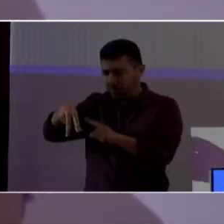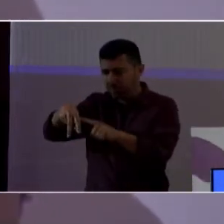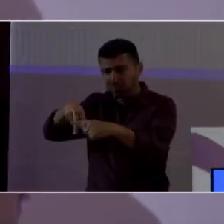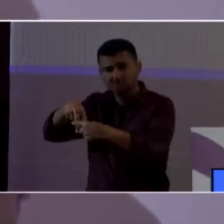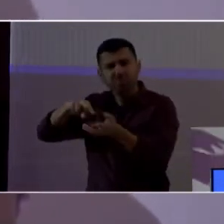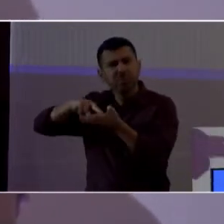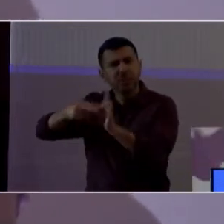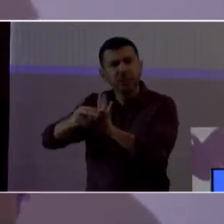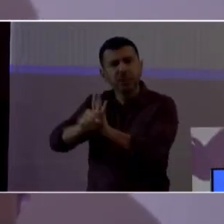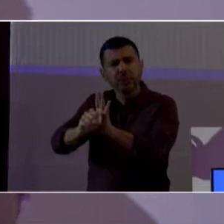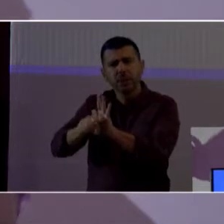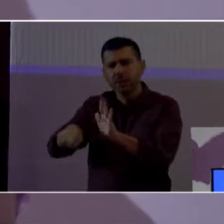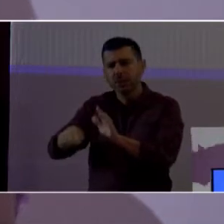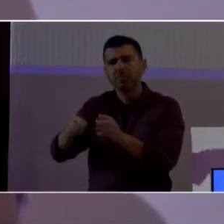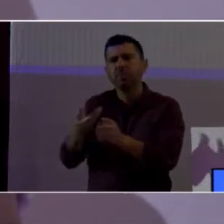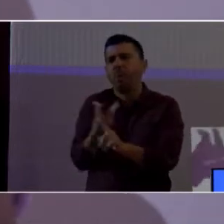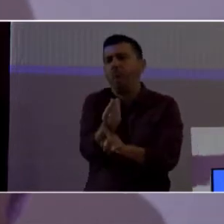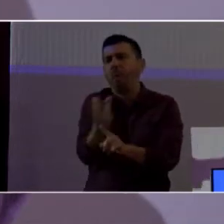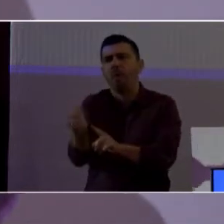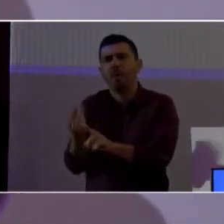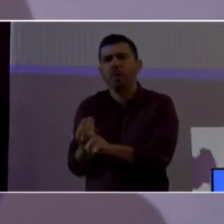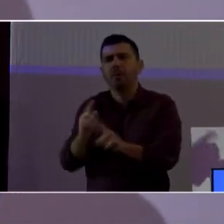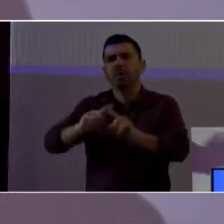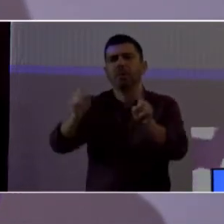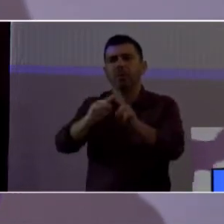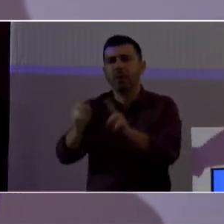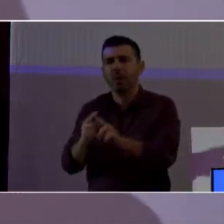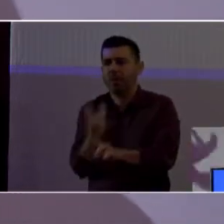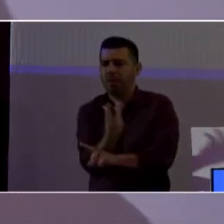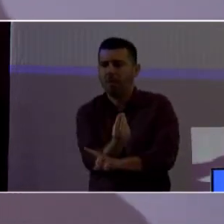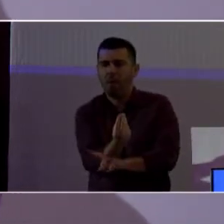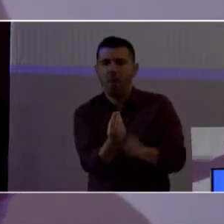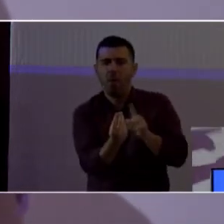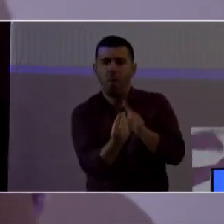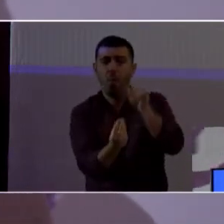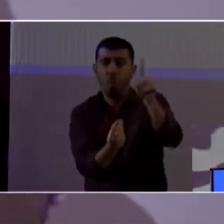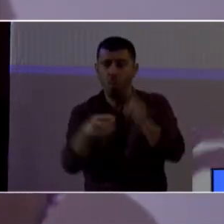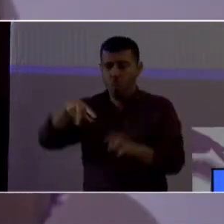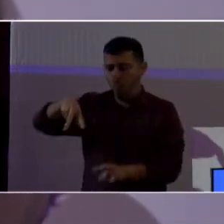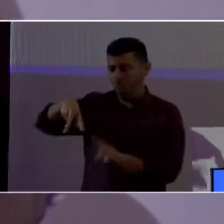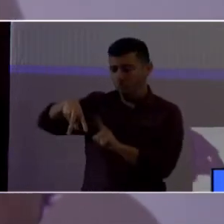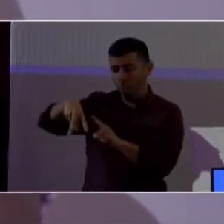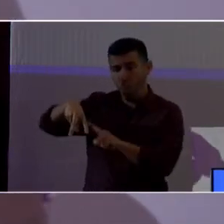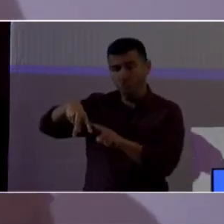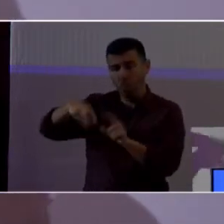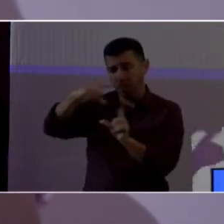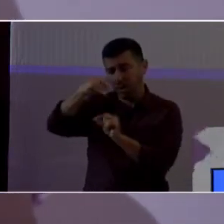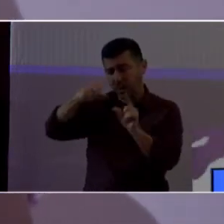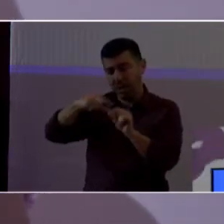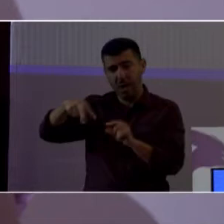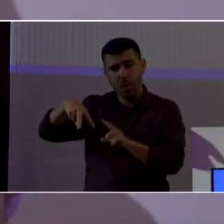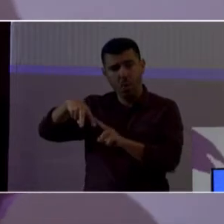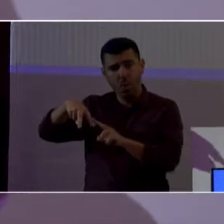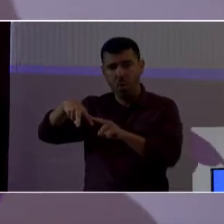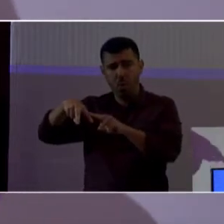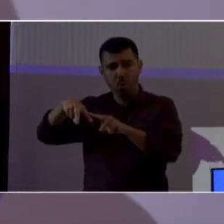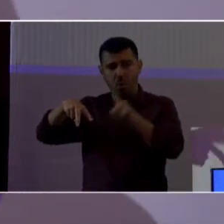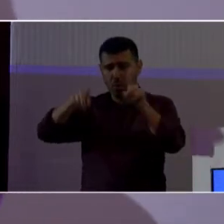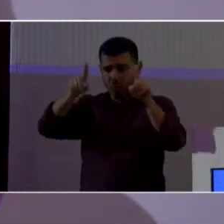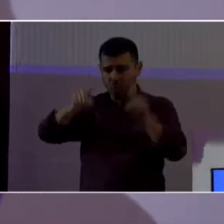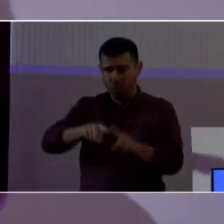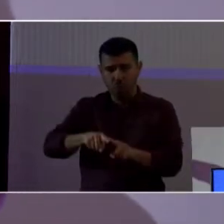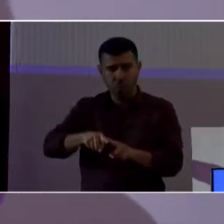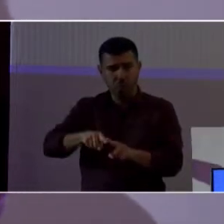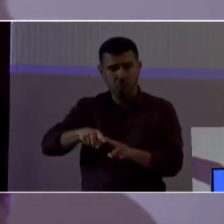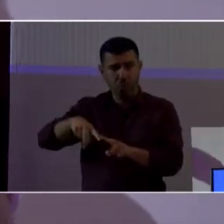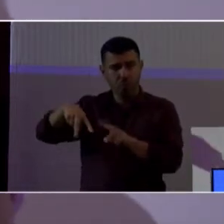pertenece a la asociación. Entonces, una patica viene en la forma triangular y, o